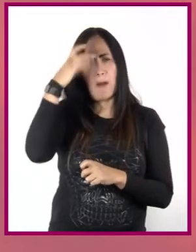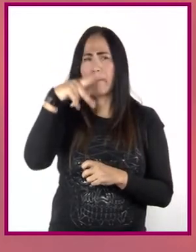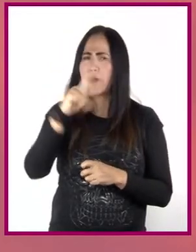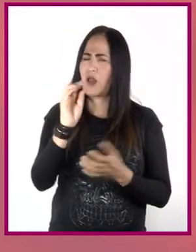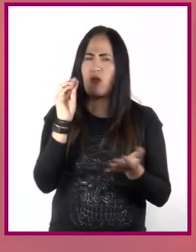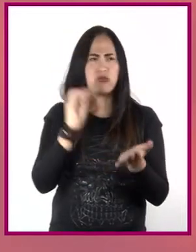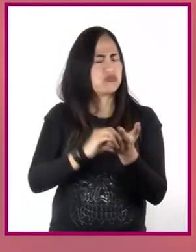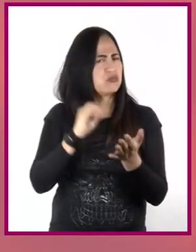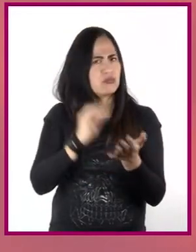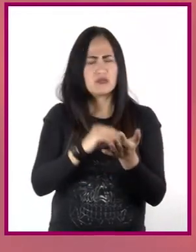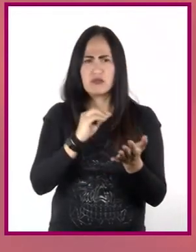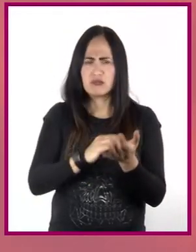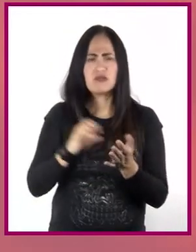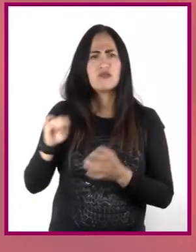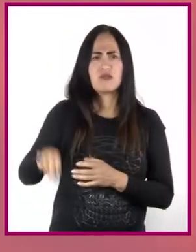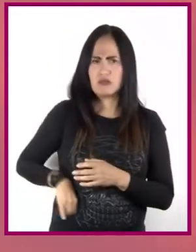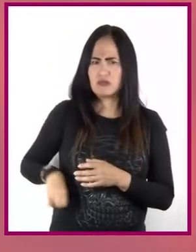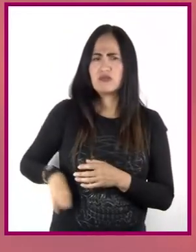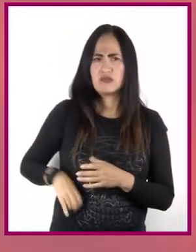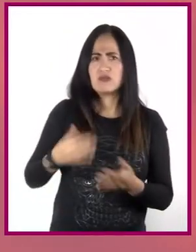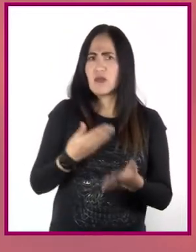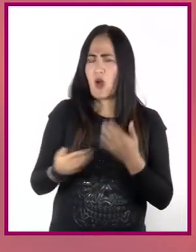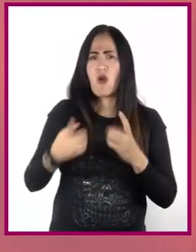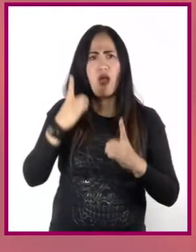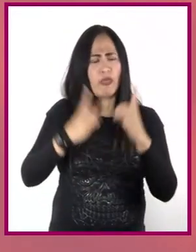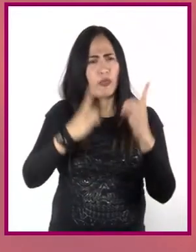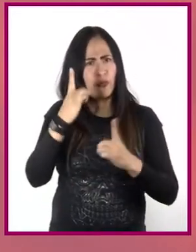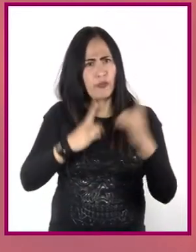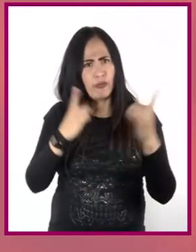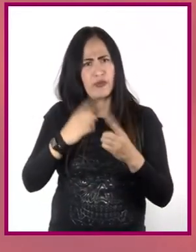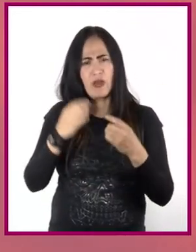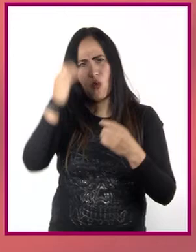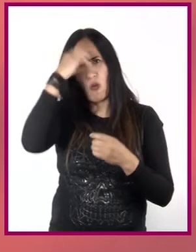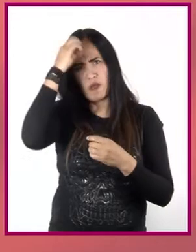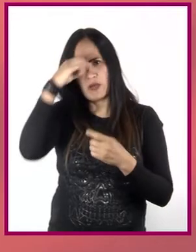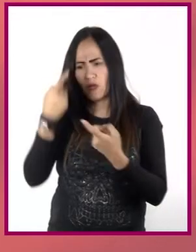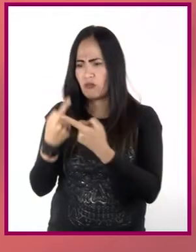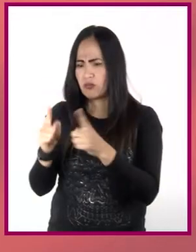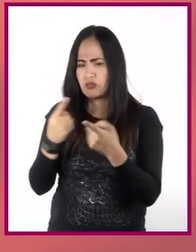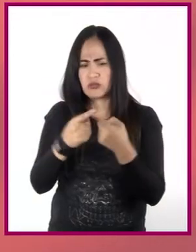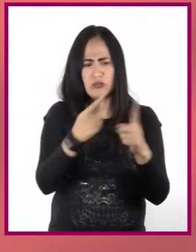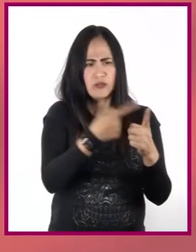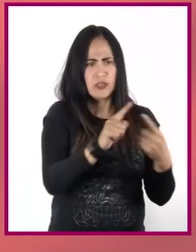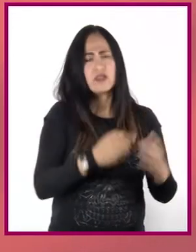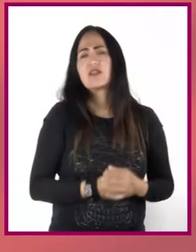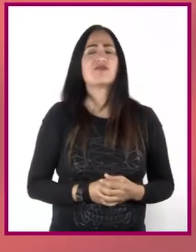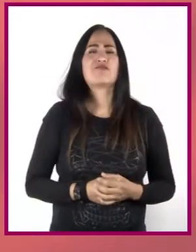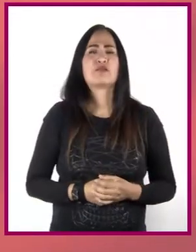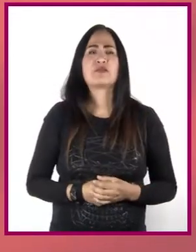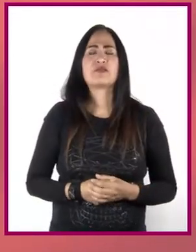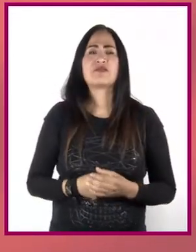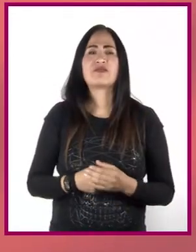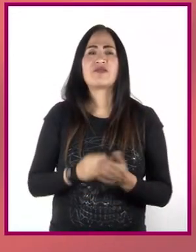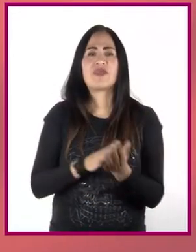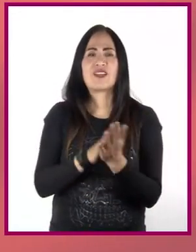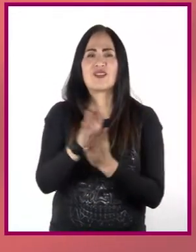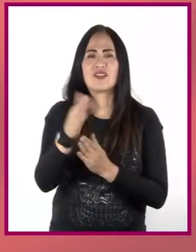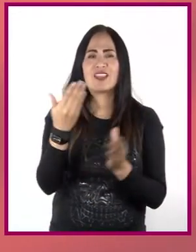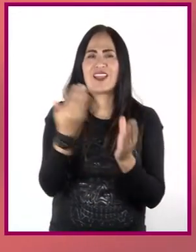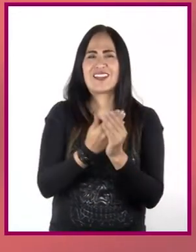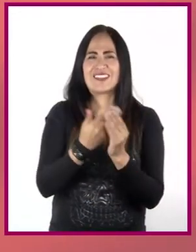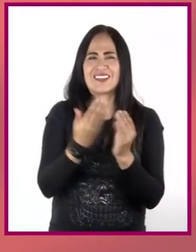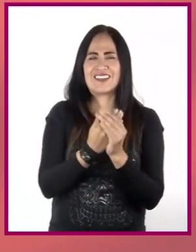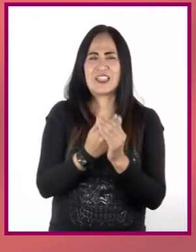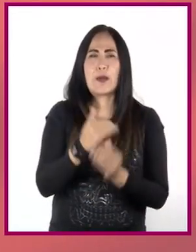y parece que no, pero hay muchas dudas y obviamente diversas opiniones. Quesadilla. Perdón, pero me